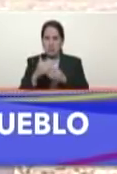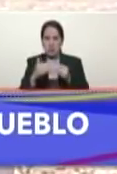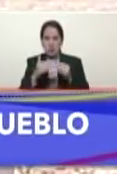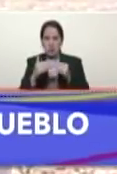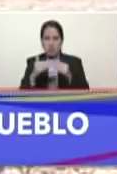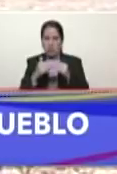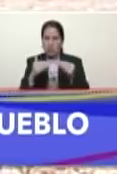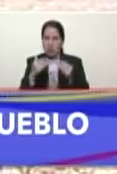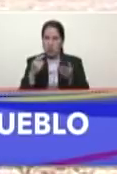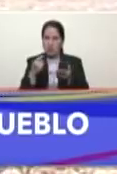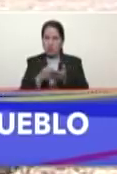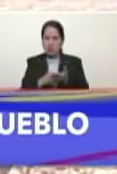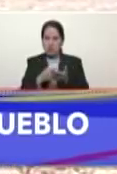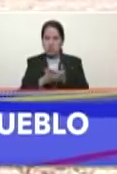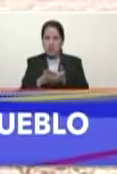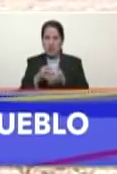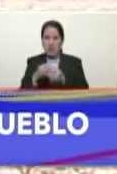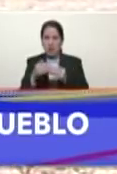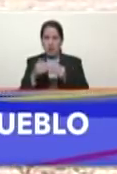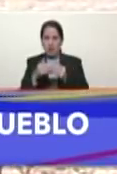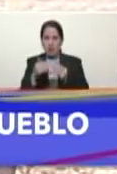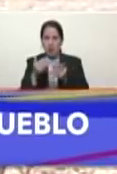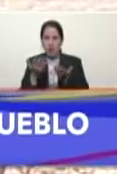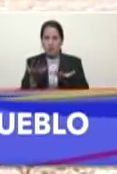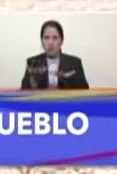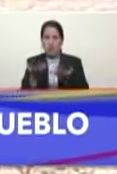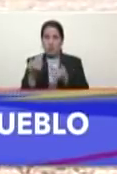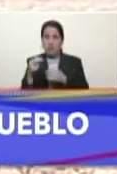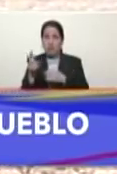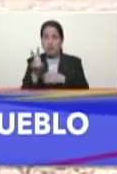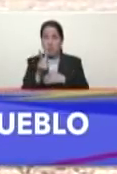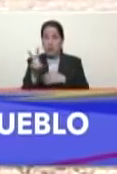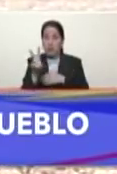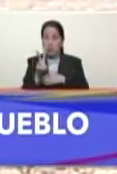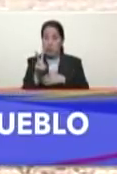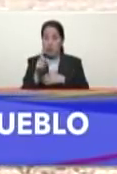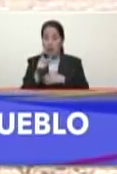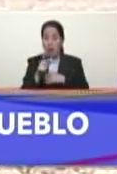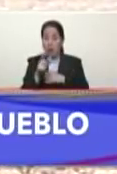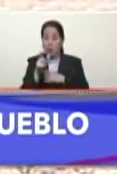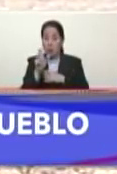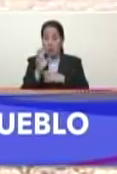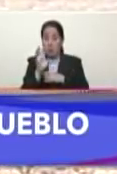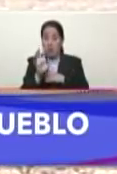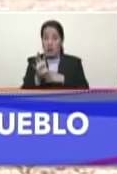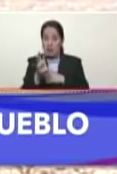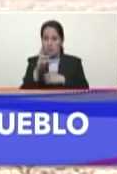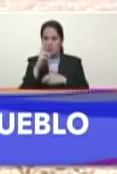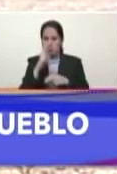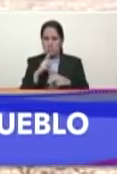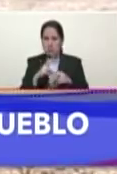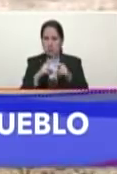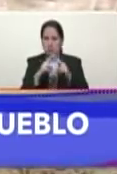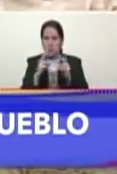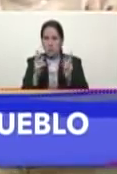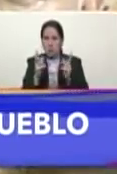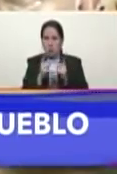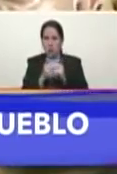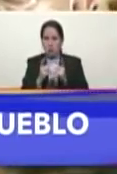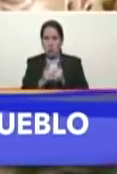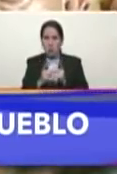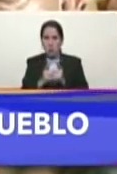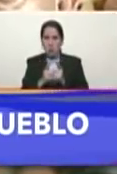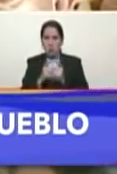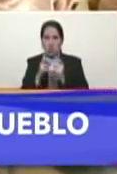financiero gringo. Y si Venezuela, un país modesto de 30 millones de habitantes,